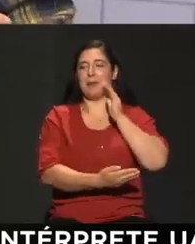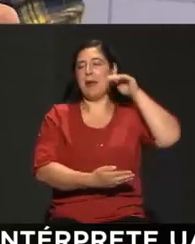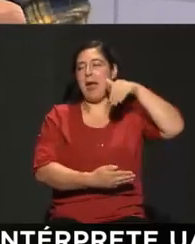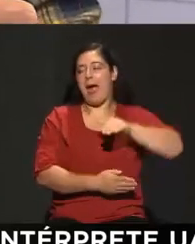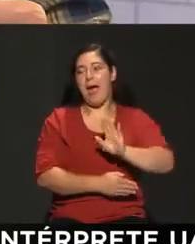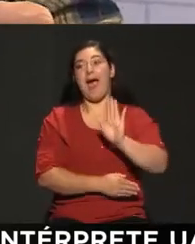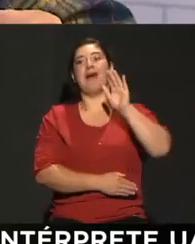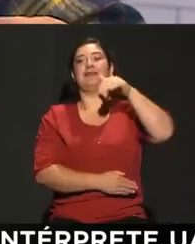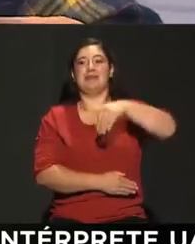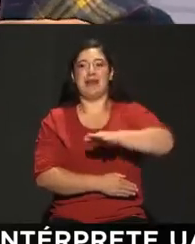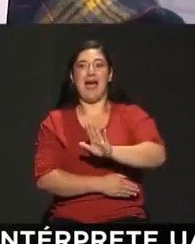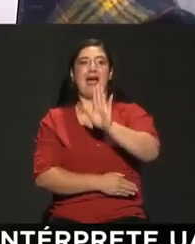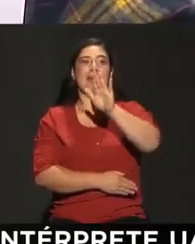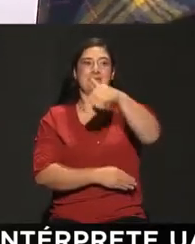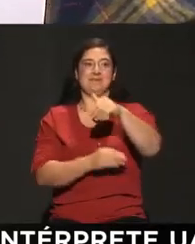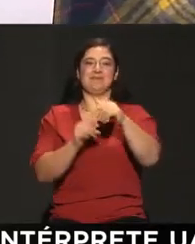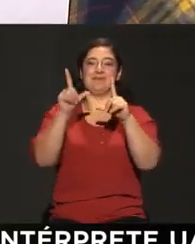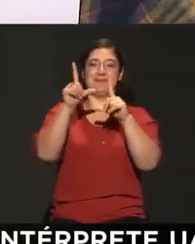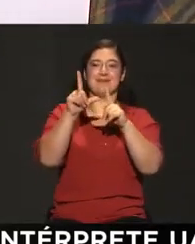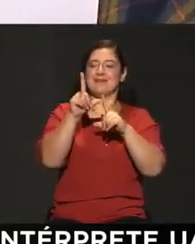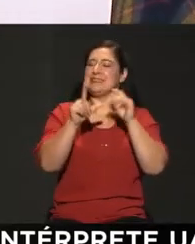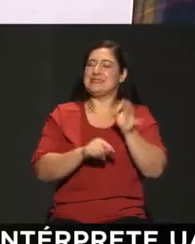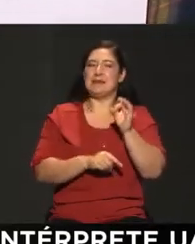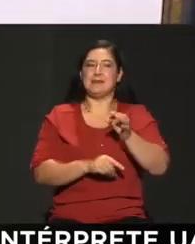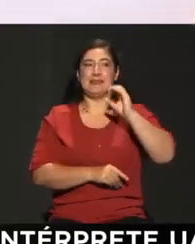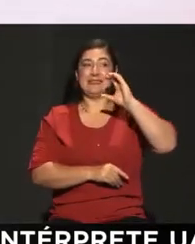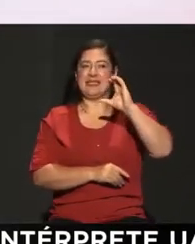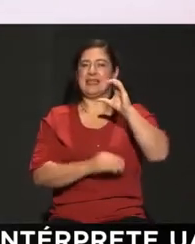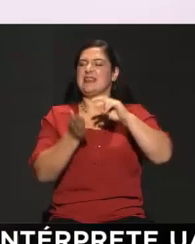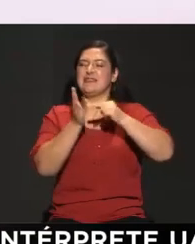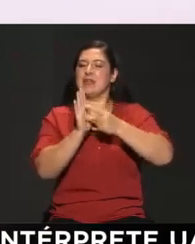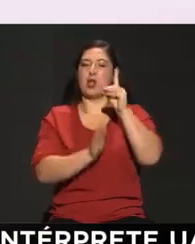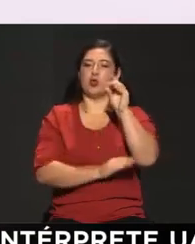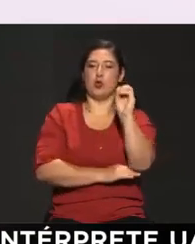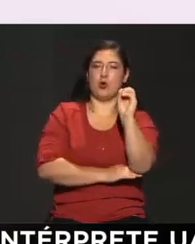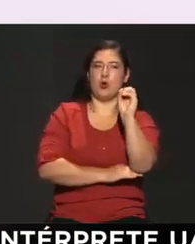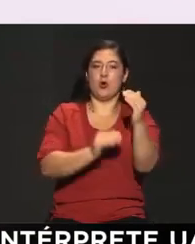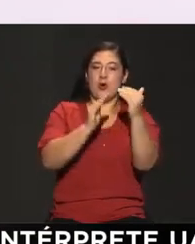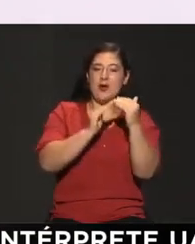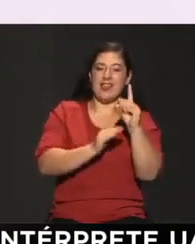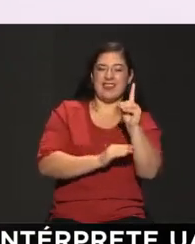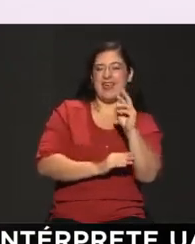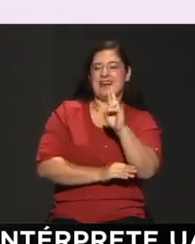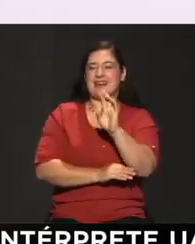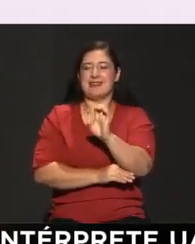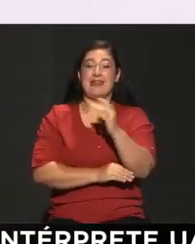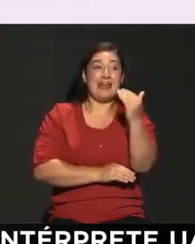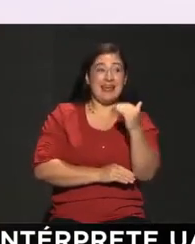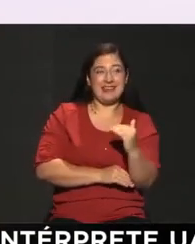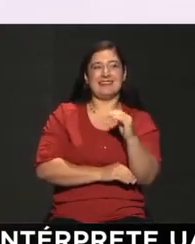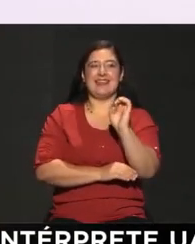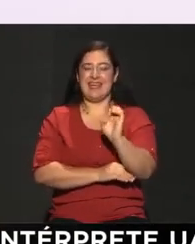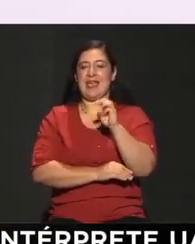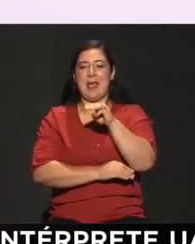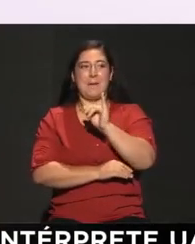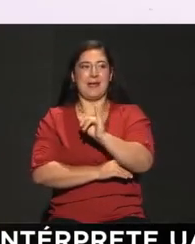recuerdo, se escriben de dos formas, la C, que es do, la D, que es un re, la E, que es un mi, la